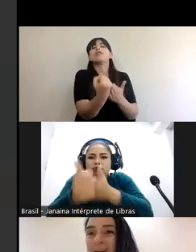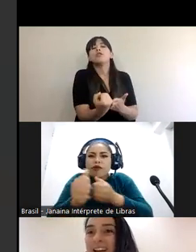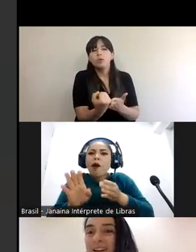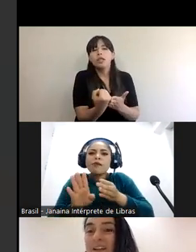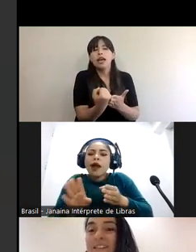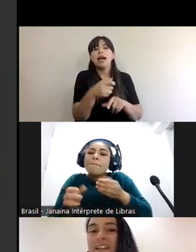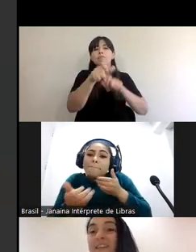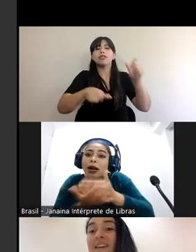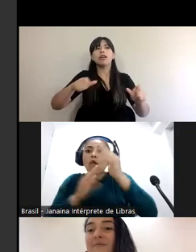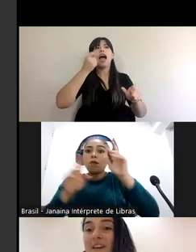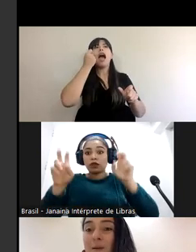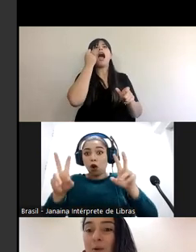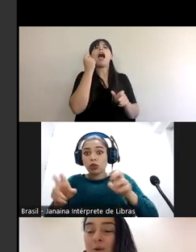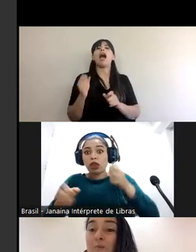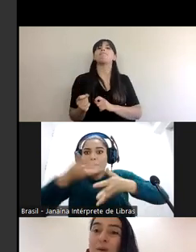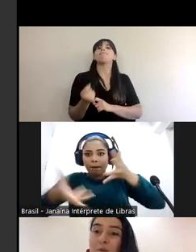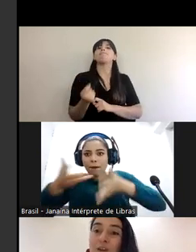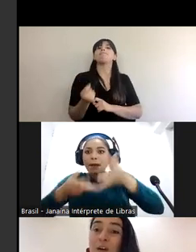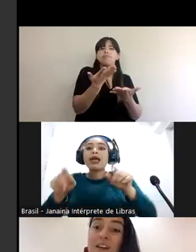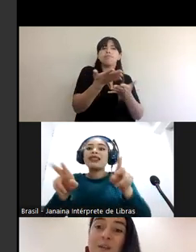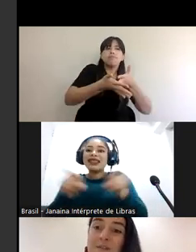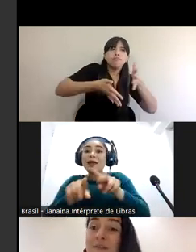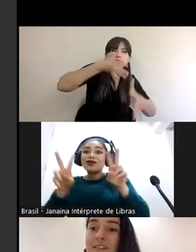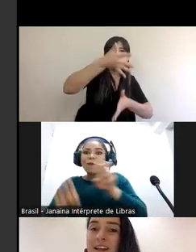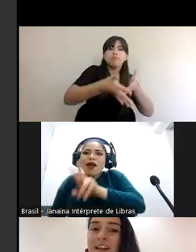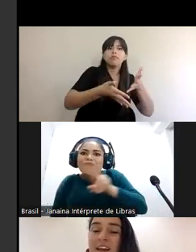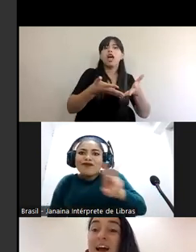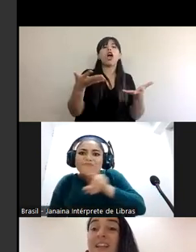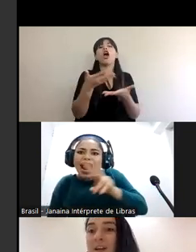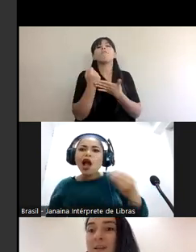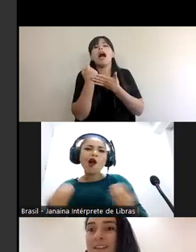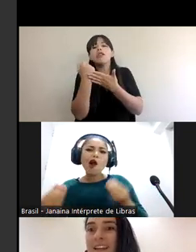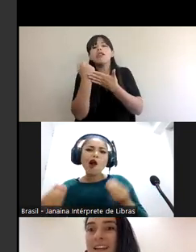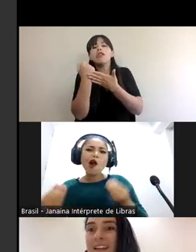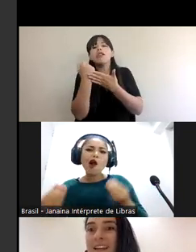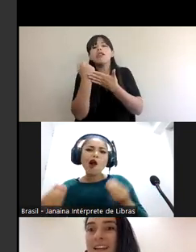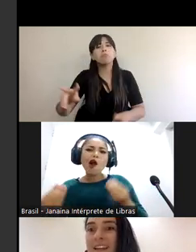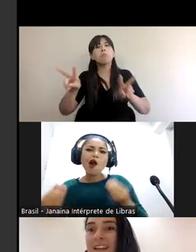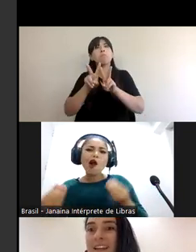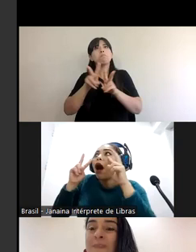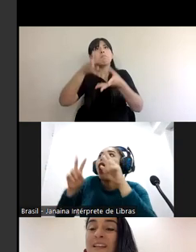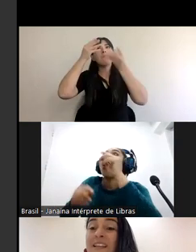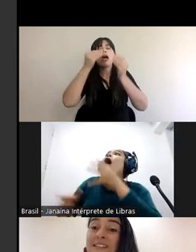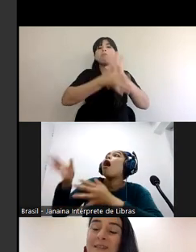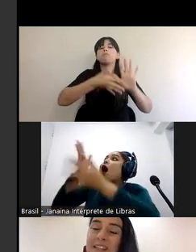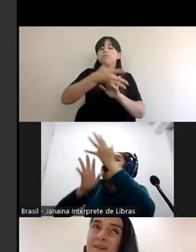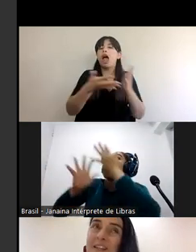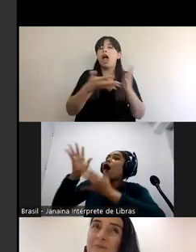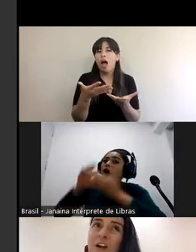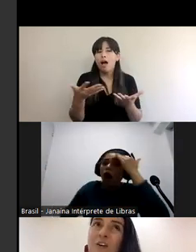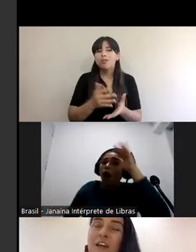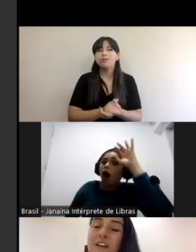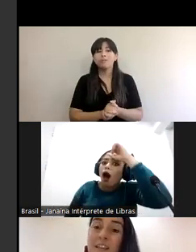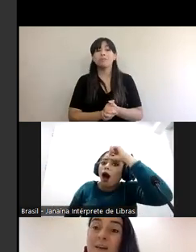en el tema de la lengua de señas y en el vernáculo. ¿Cómo podemos ayudar a nuestra infancia a que puedan aprender, cierto? Está